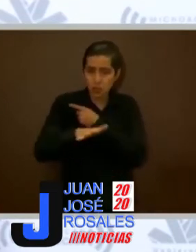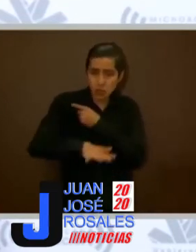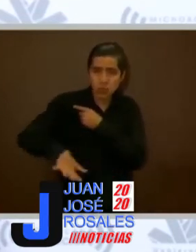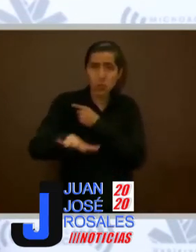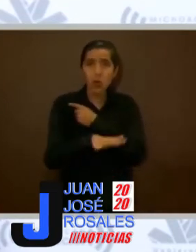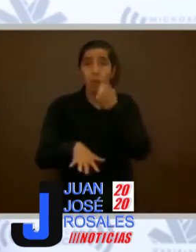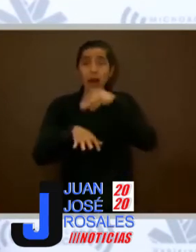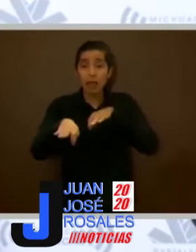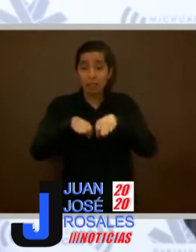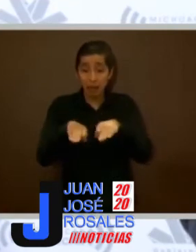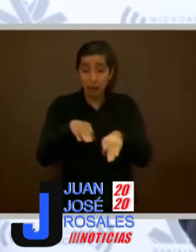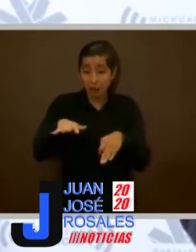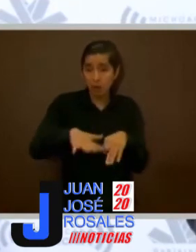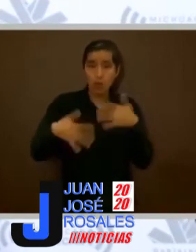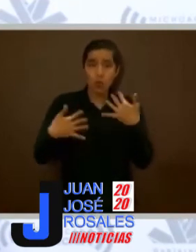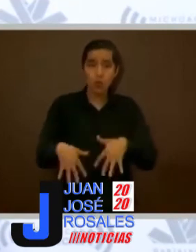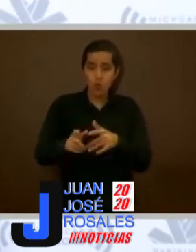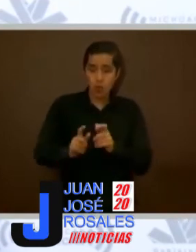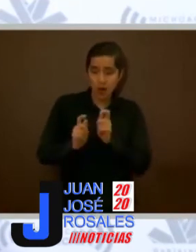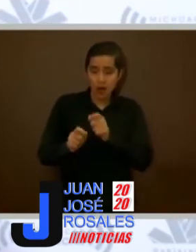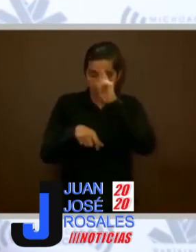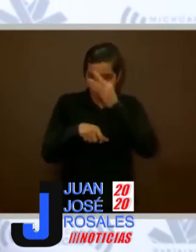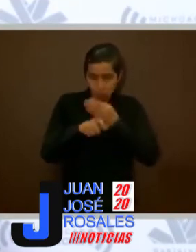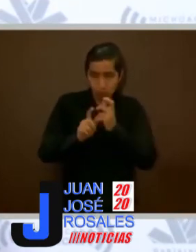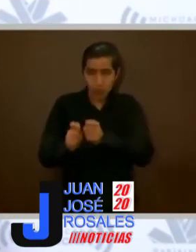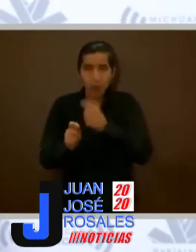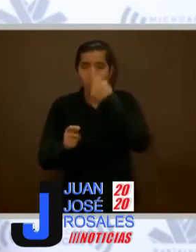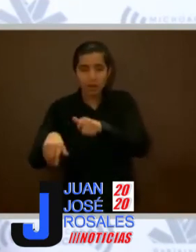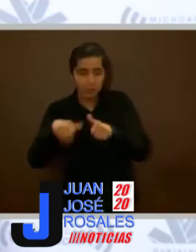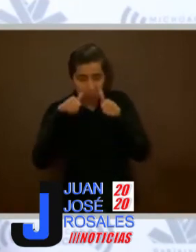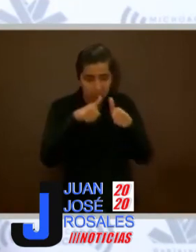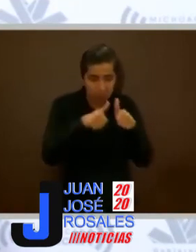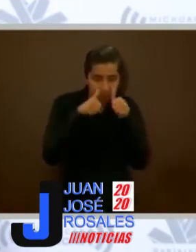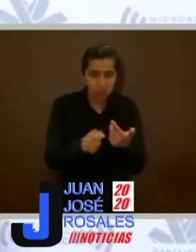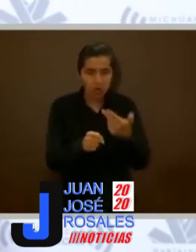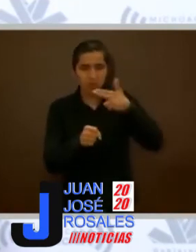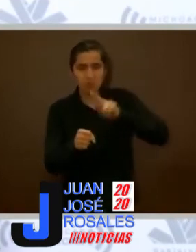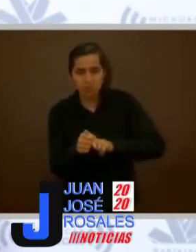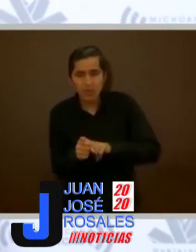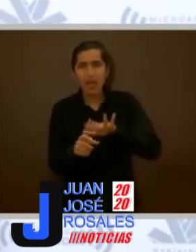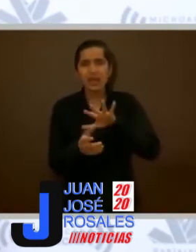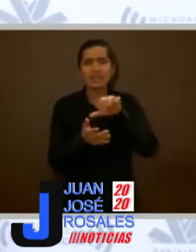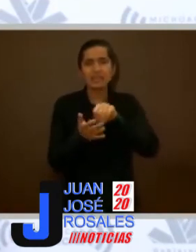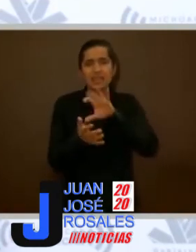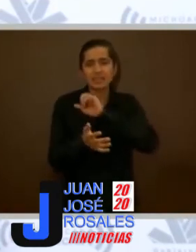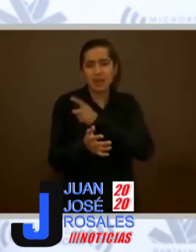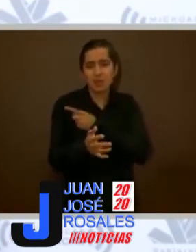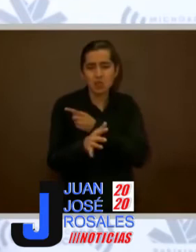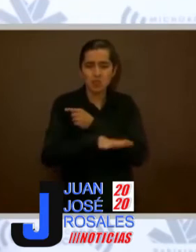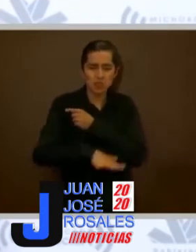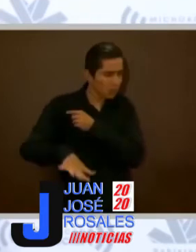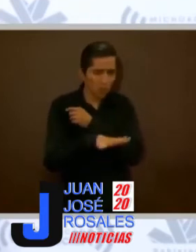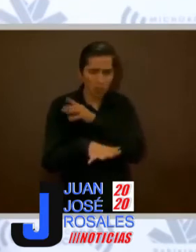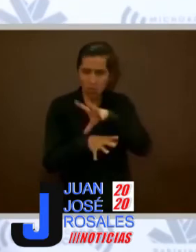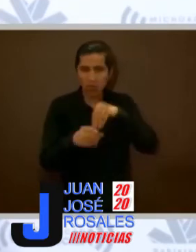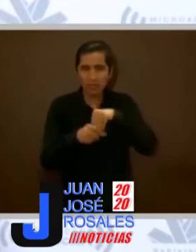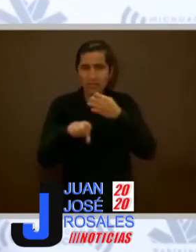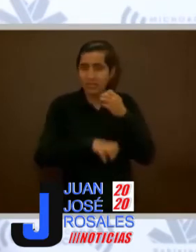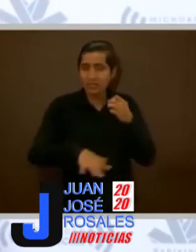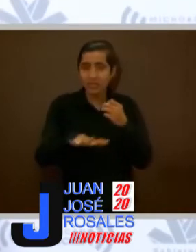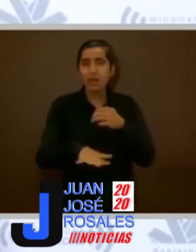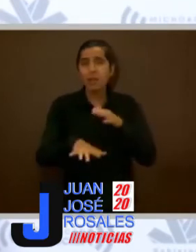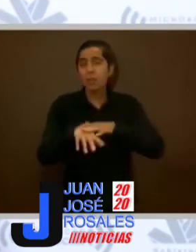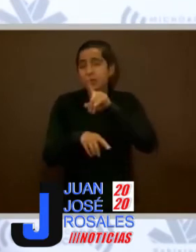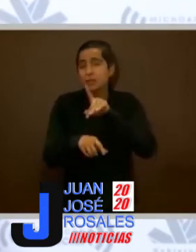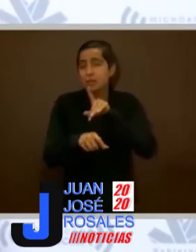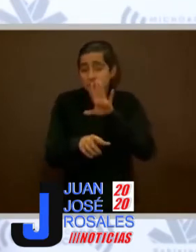el compromiso con Michoacán, el compromiso con la sociedad michoacana y el compromiso